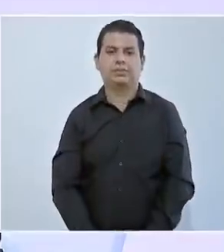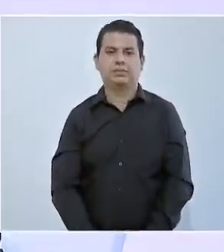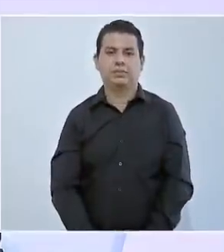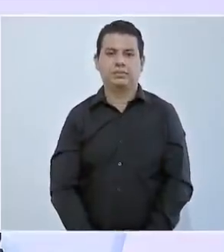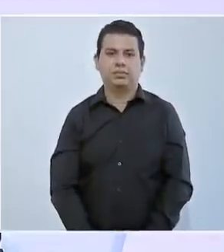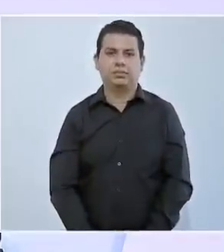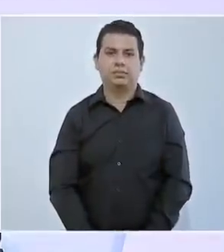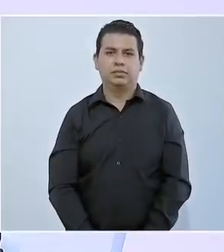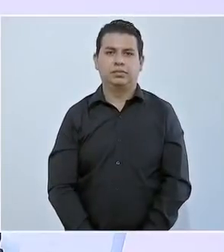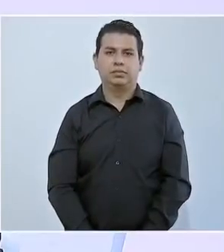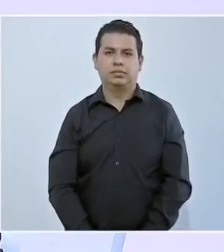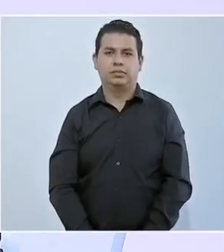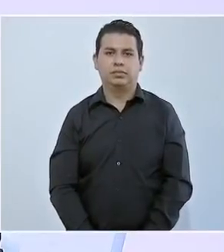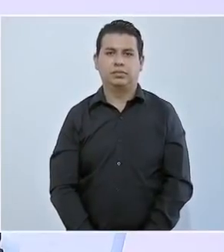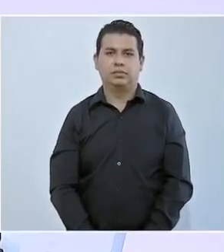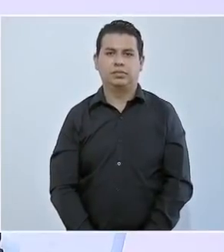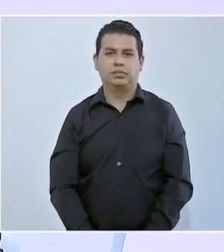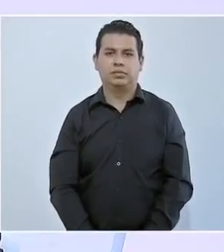estamos